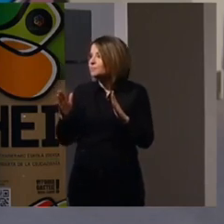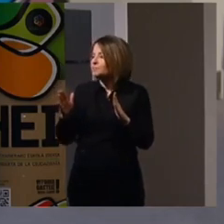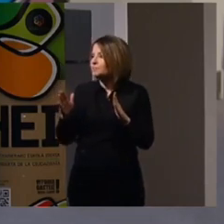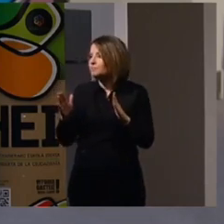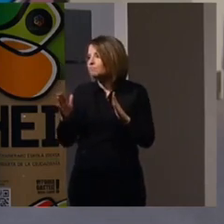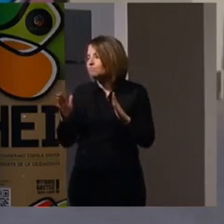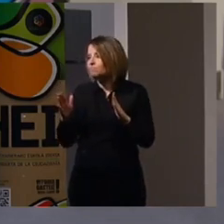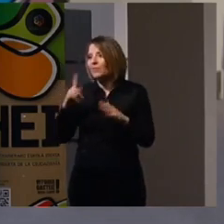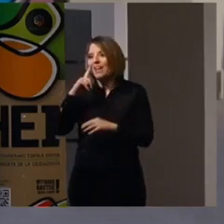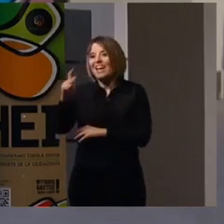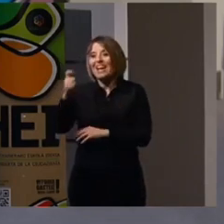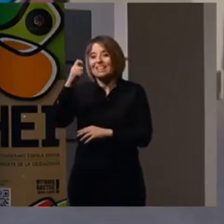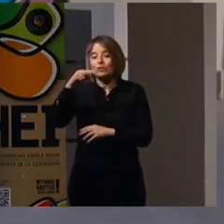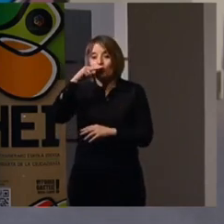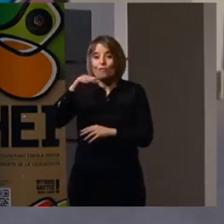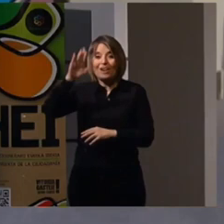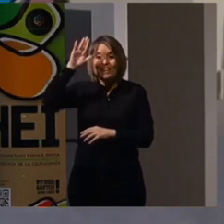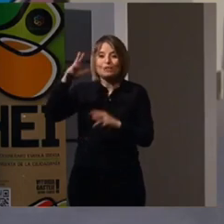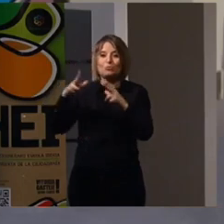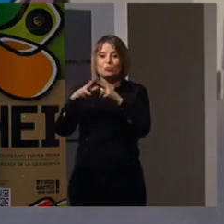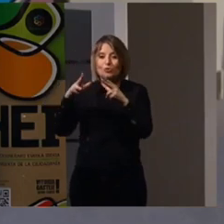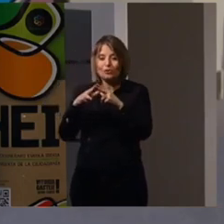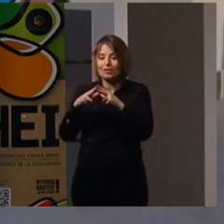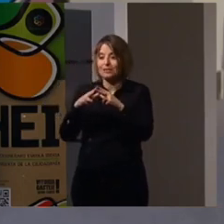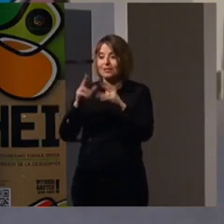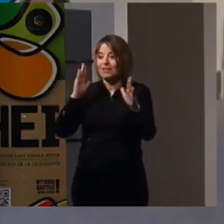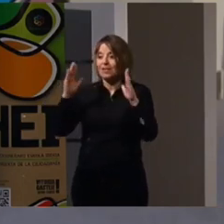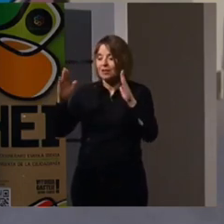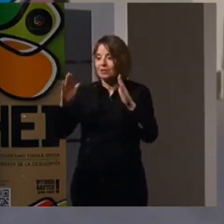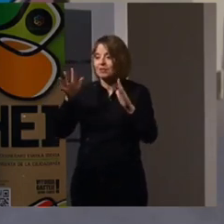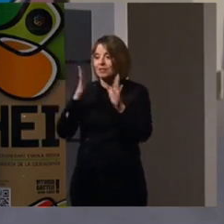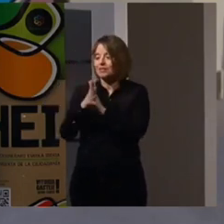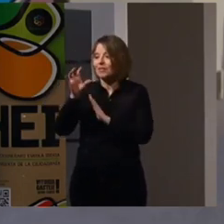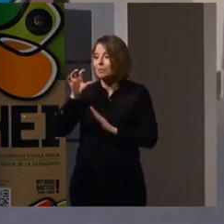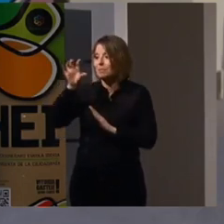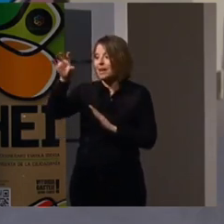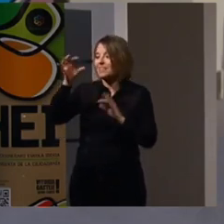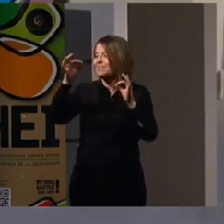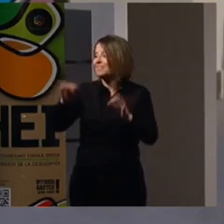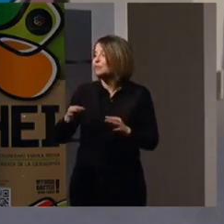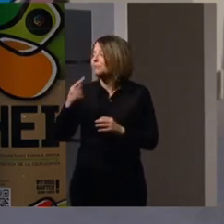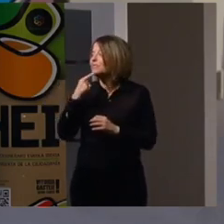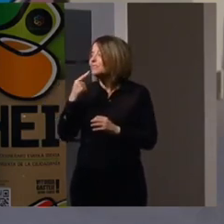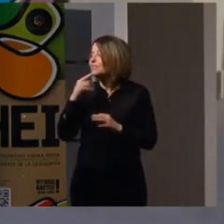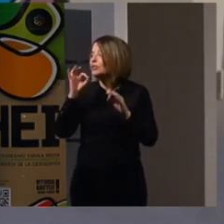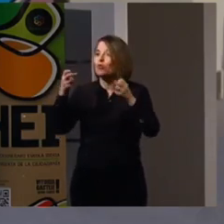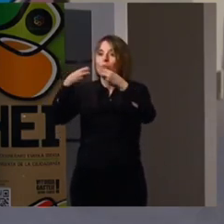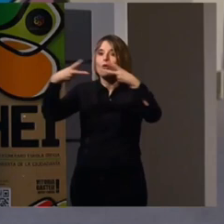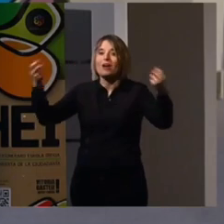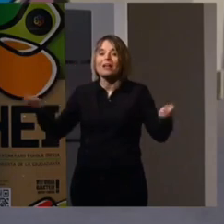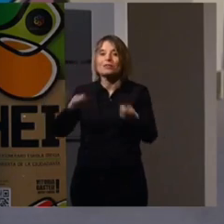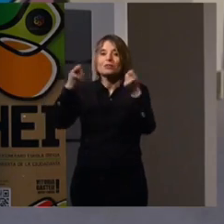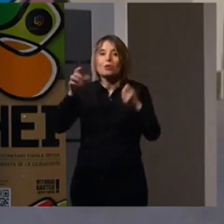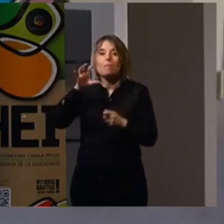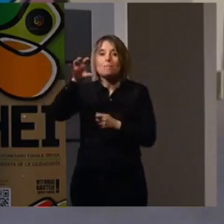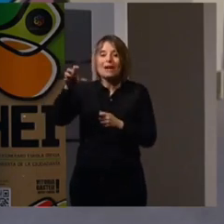el franquismo, o sea, el gran éxito del franquismo sociológico fue en las políticas de vivienda que hicieron, ¿no? Convertir un país, esta cosa que se dice siempre, que es como eslogan, pero real, de